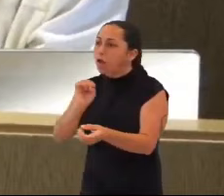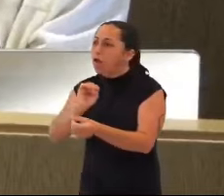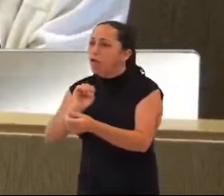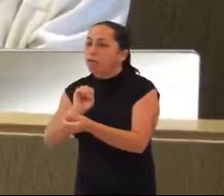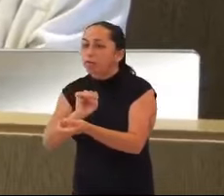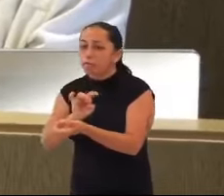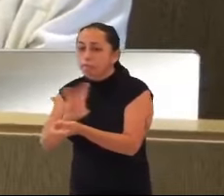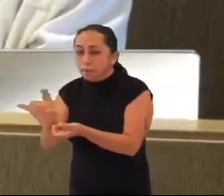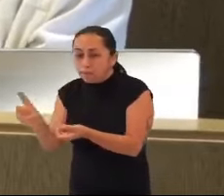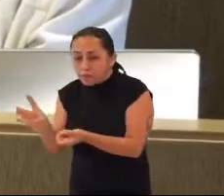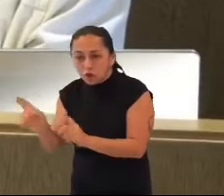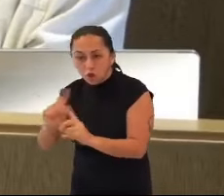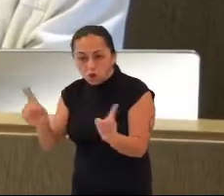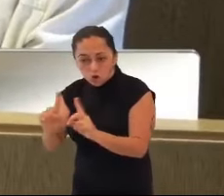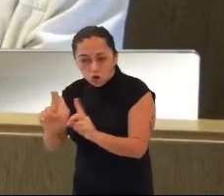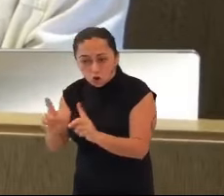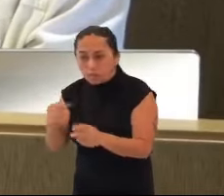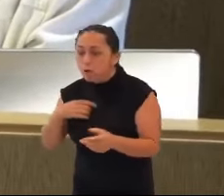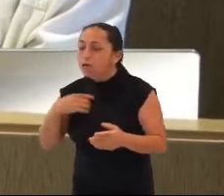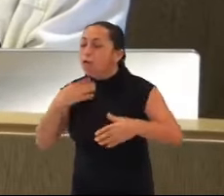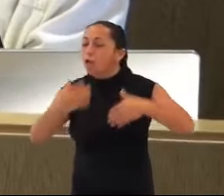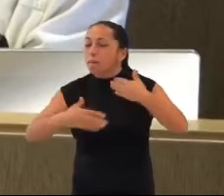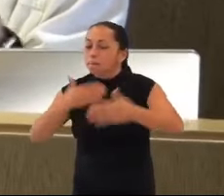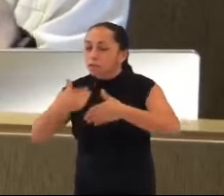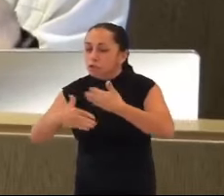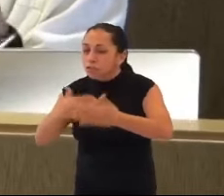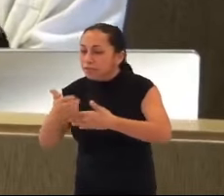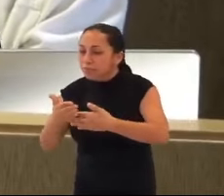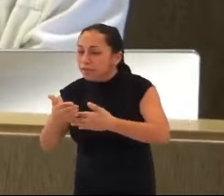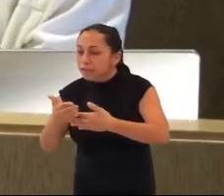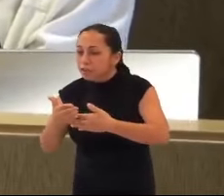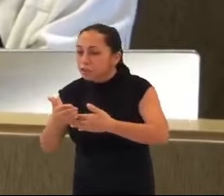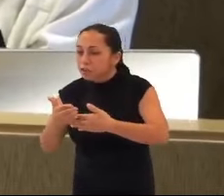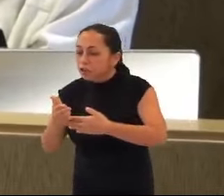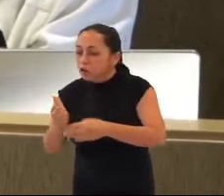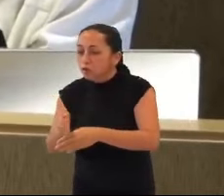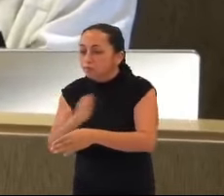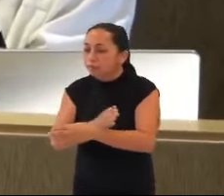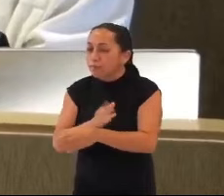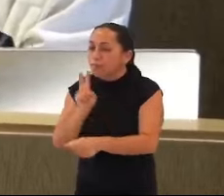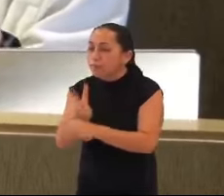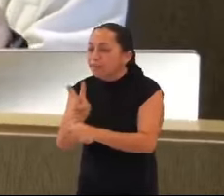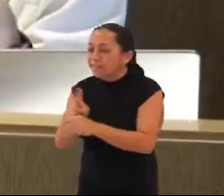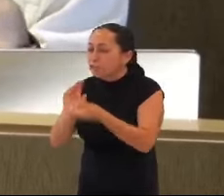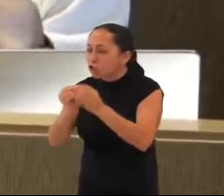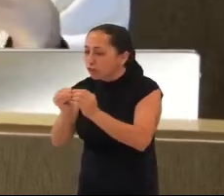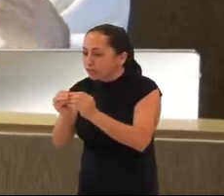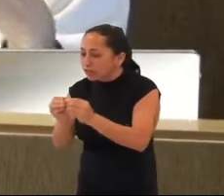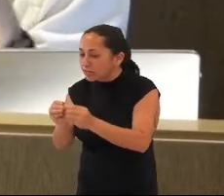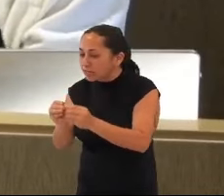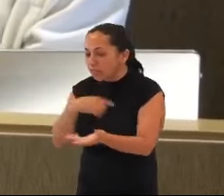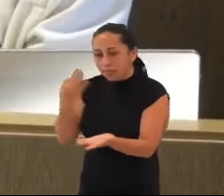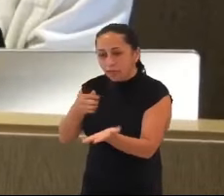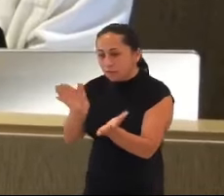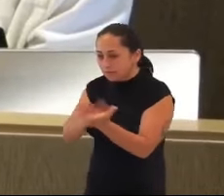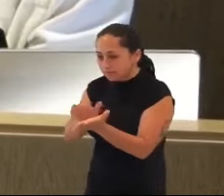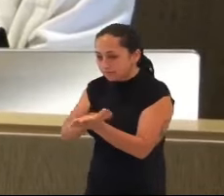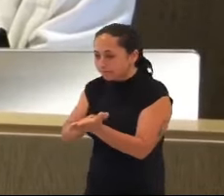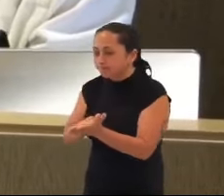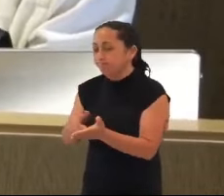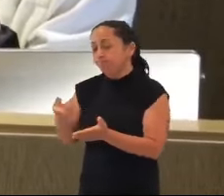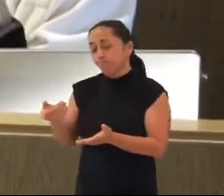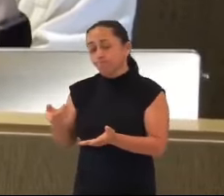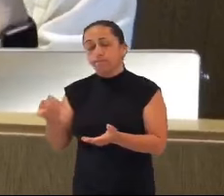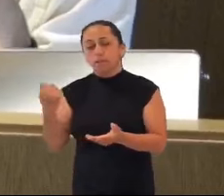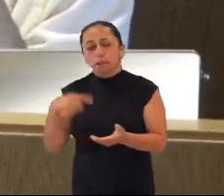había cumplimentado el procedimiento preventivo de crisis que justificaría esta decisión. Y luego de que recibiera